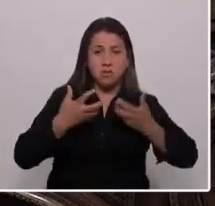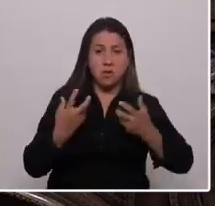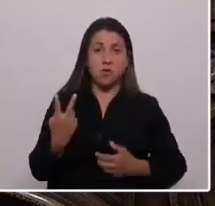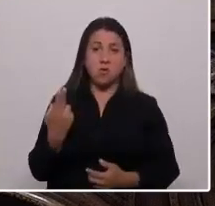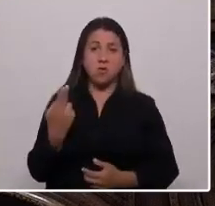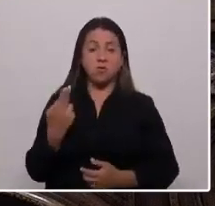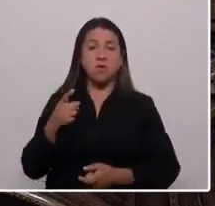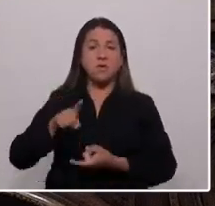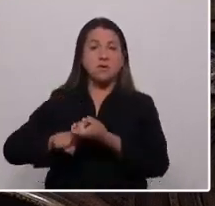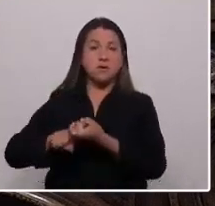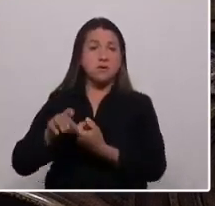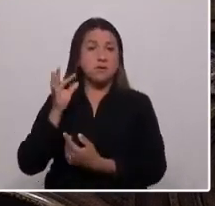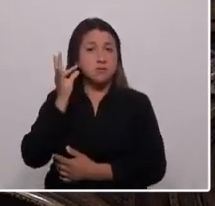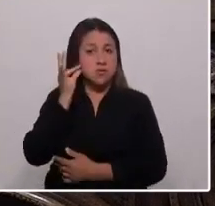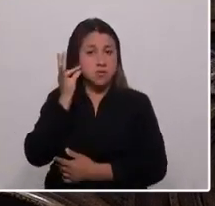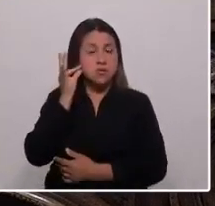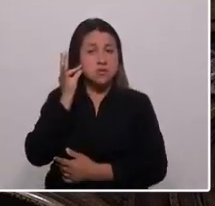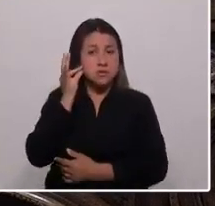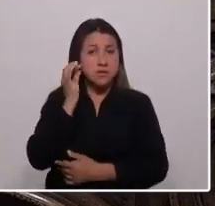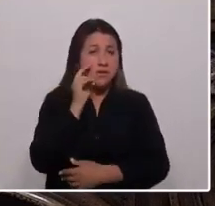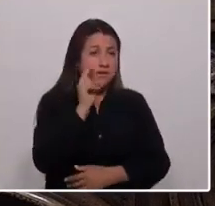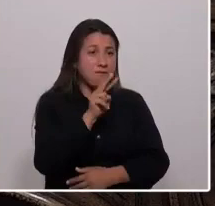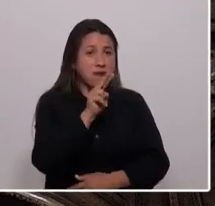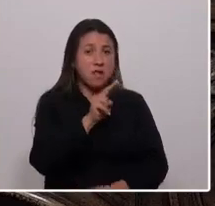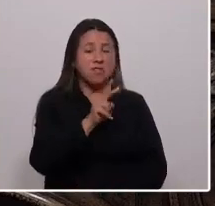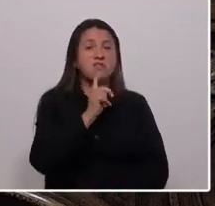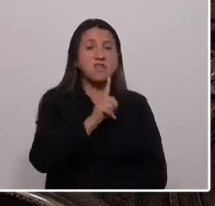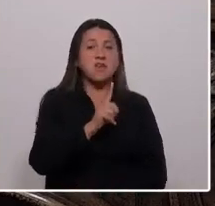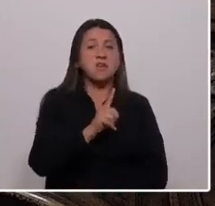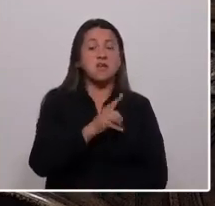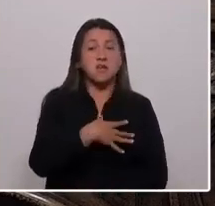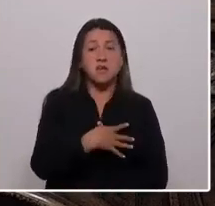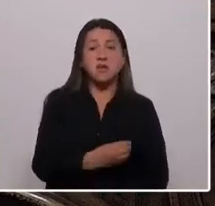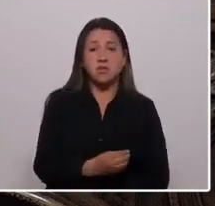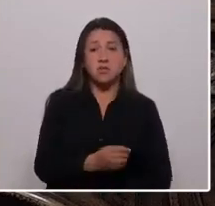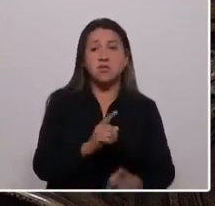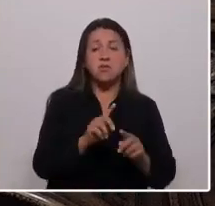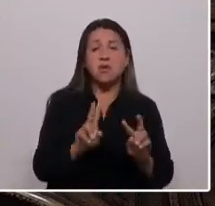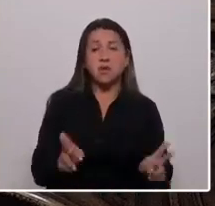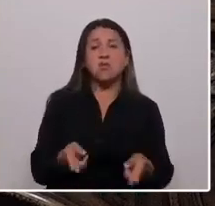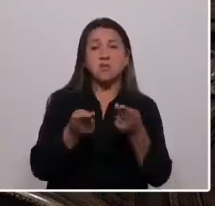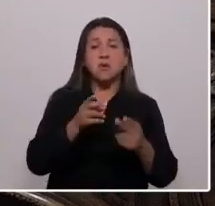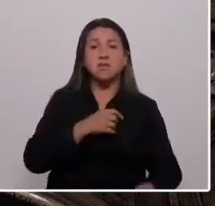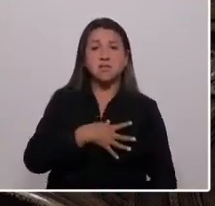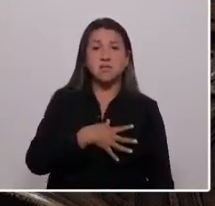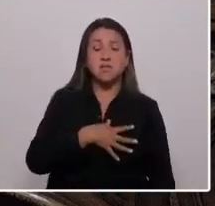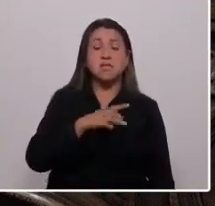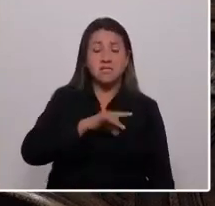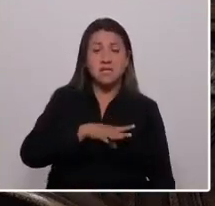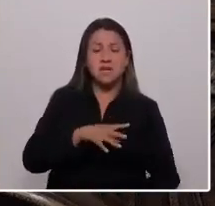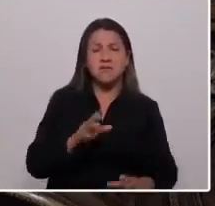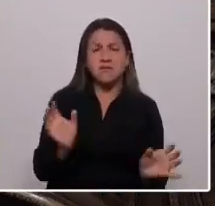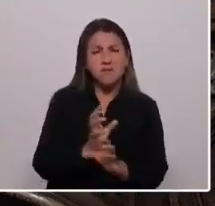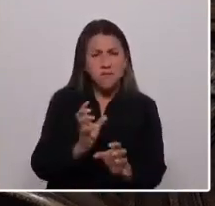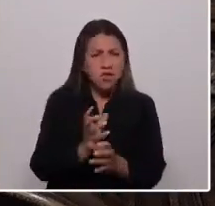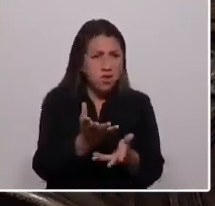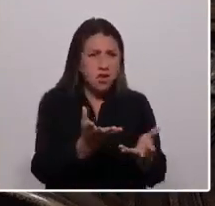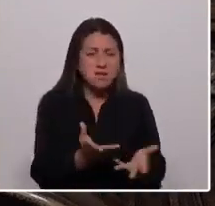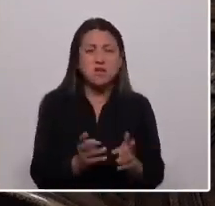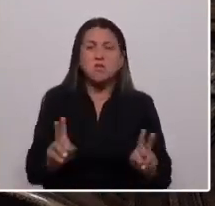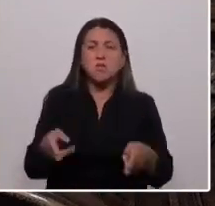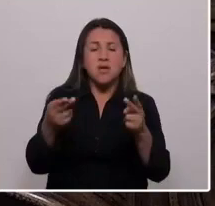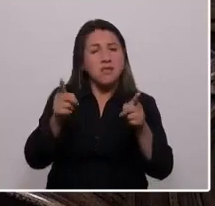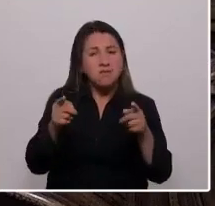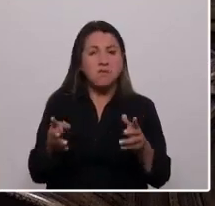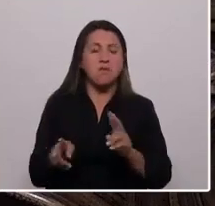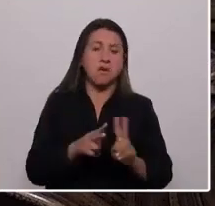mujer, en presencia de su hijo. Tenemos que recuperar Chile de la violencia y de esta indiferencia o complicidad frente a